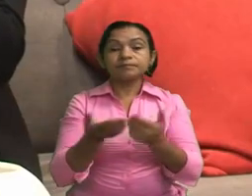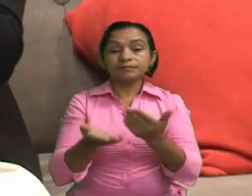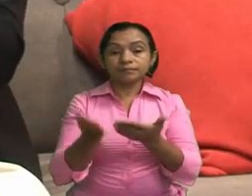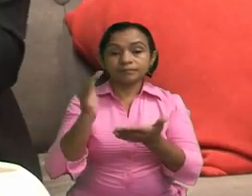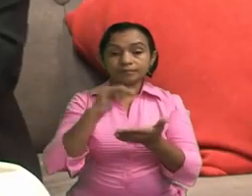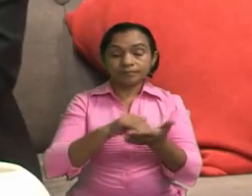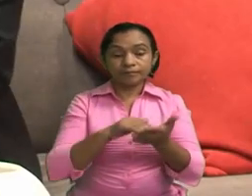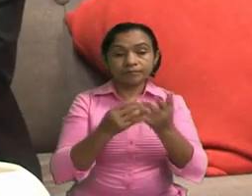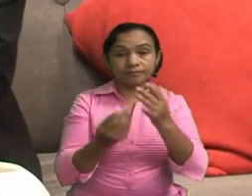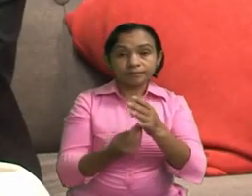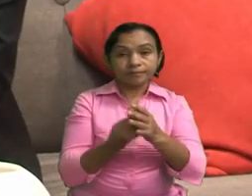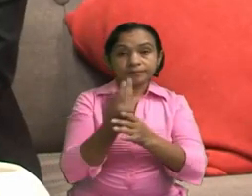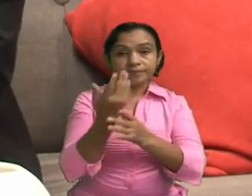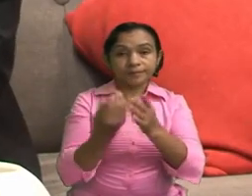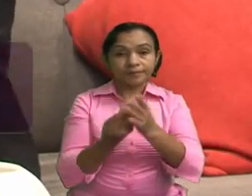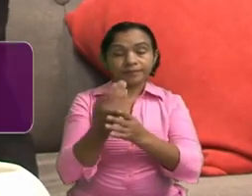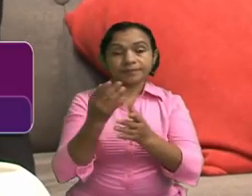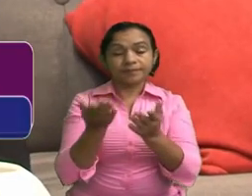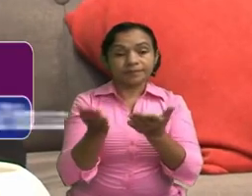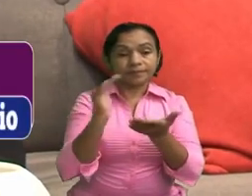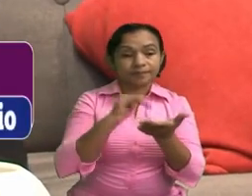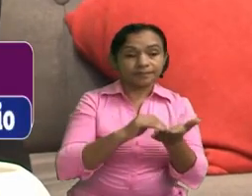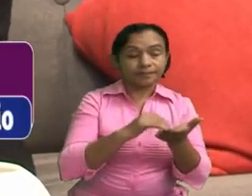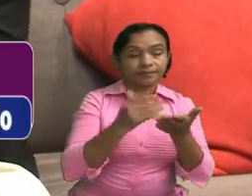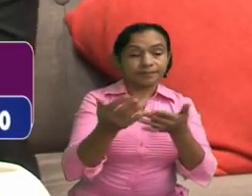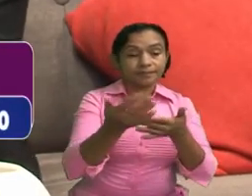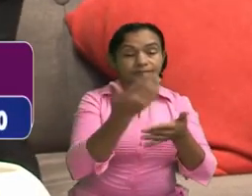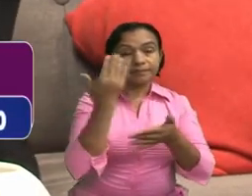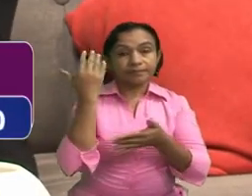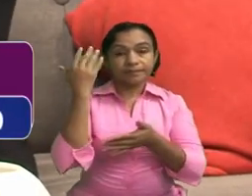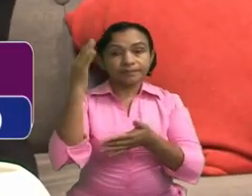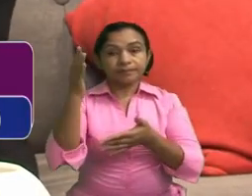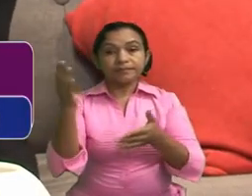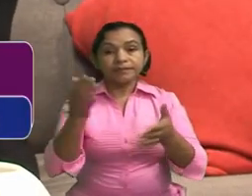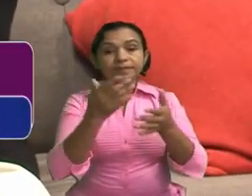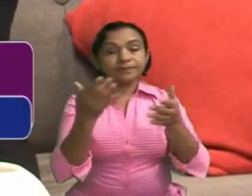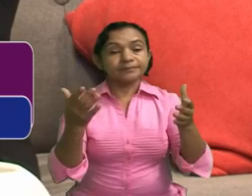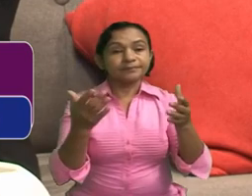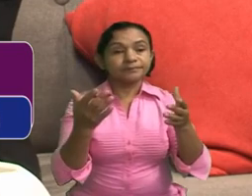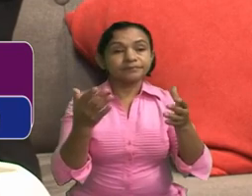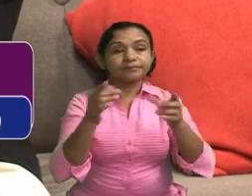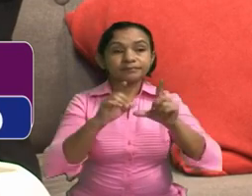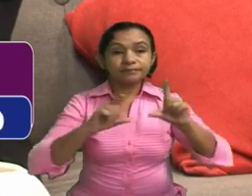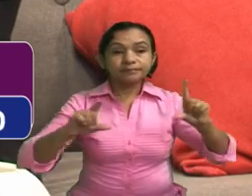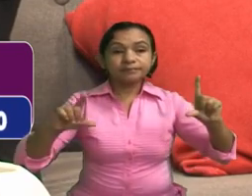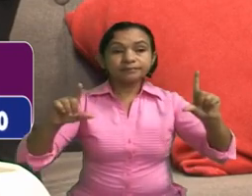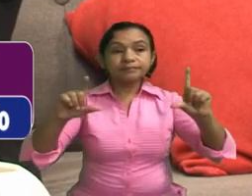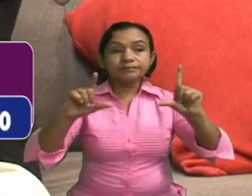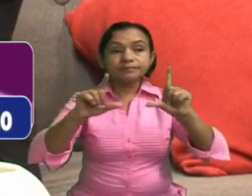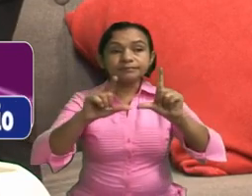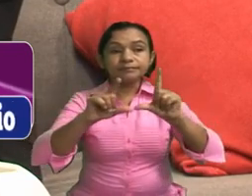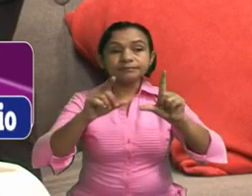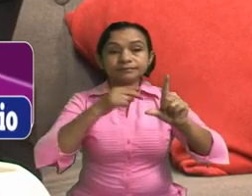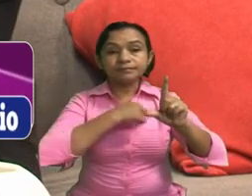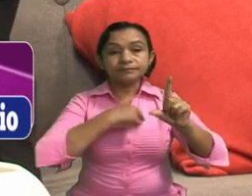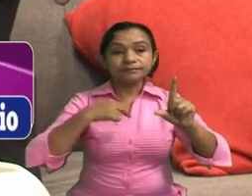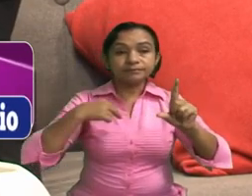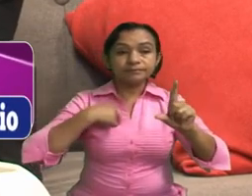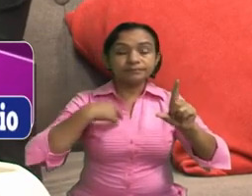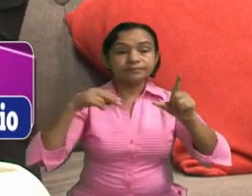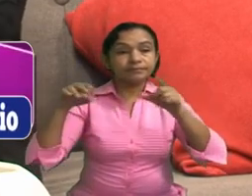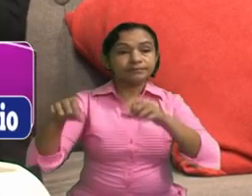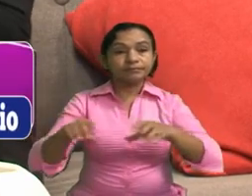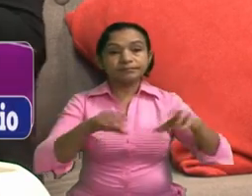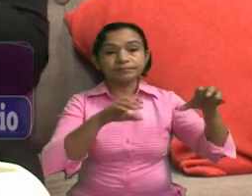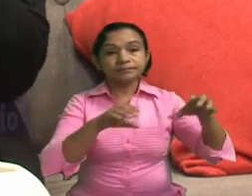restaurar, valga la redundancia, recuperar, pues, para decir en otros términos, las áreas donde se ha venido desarrollando otras